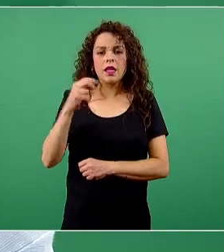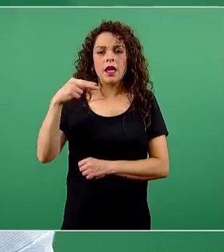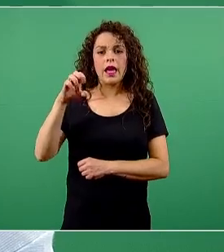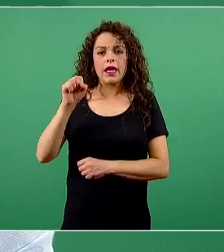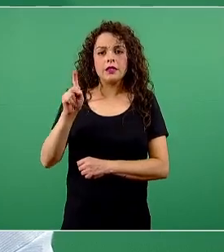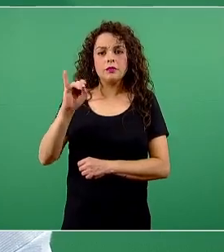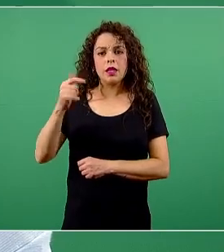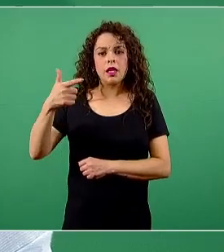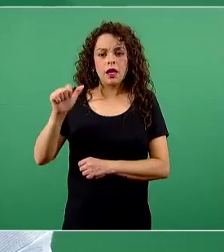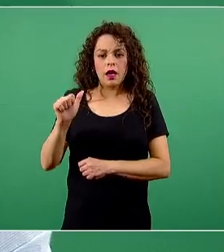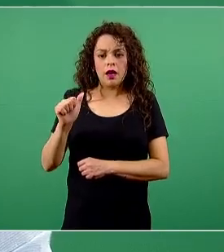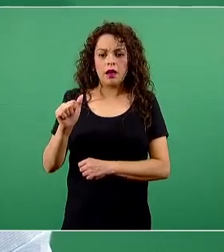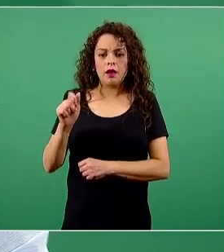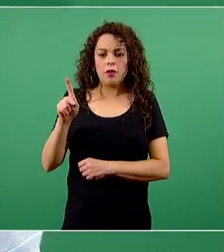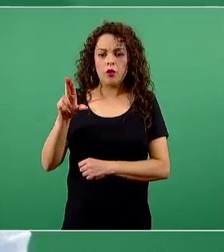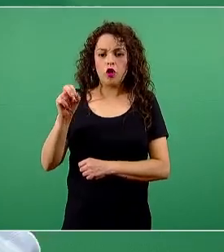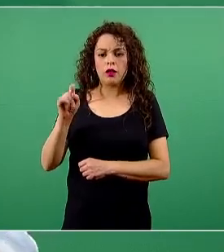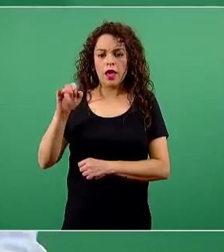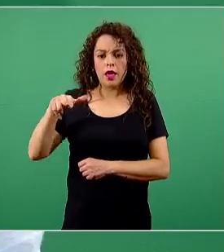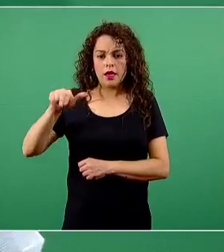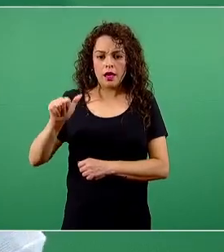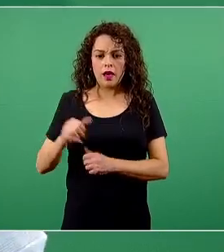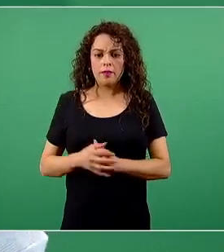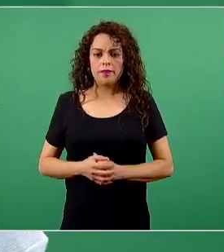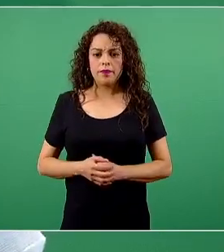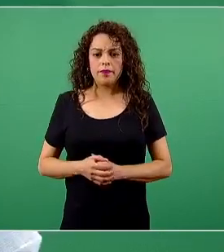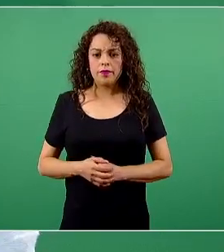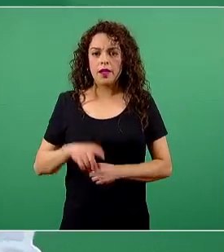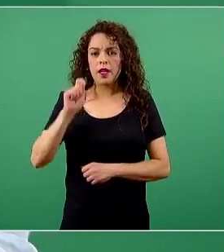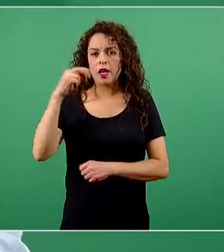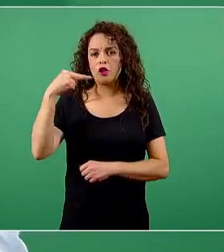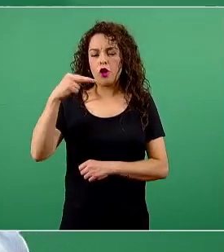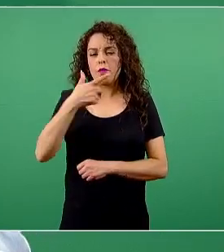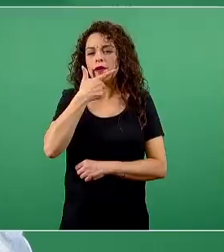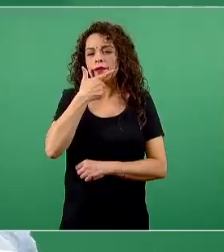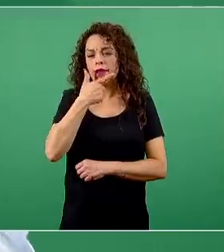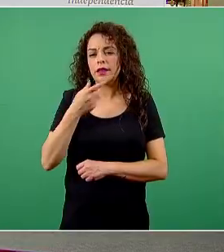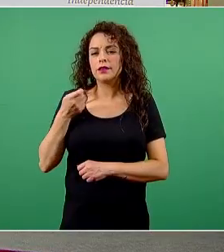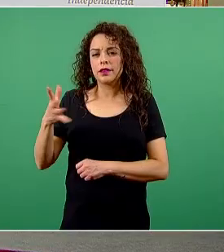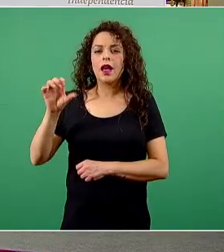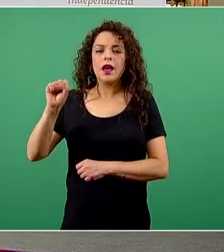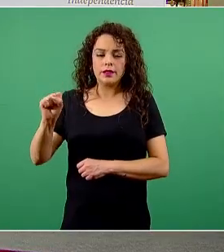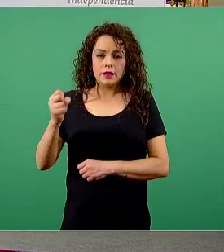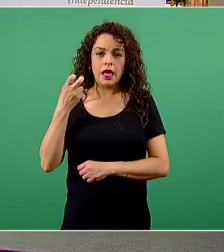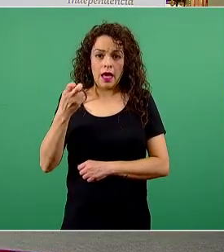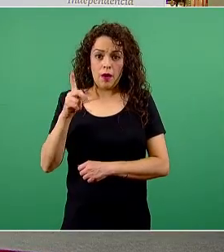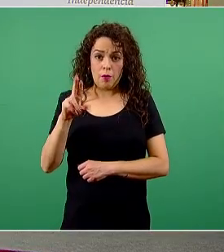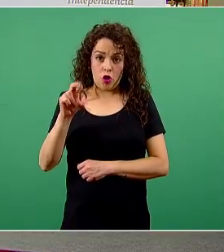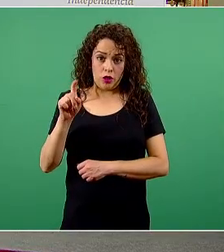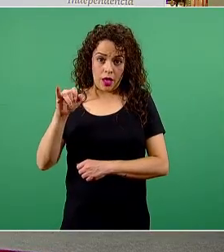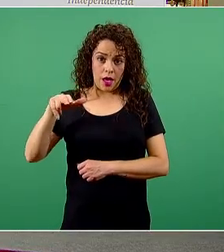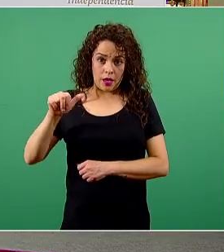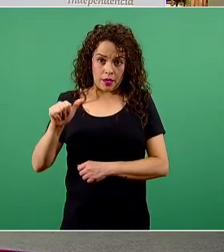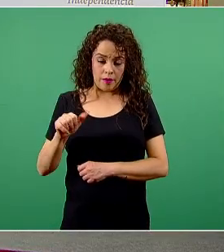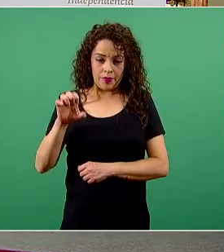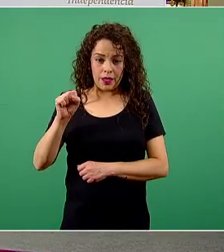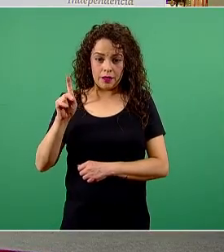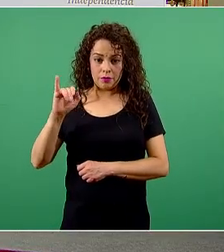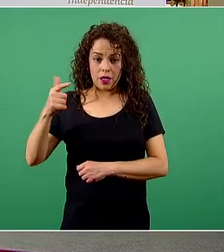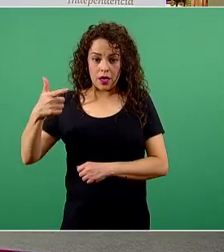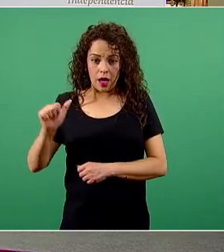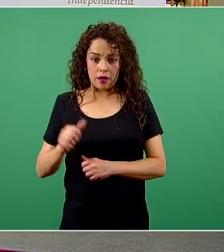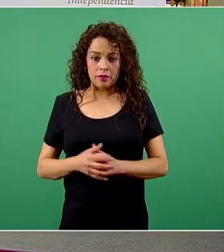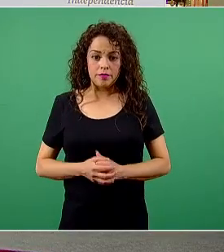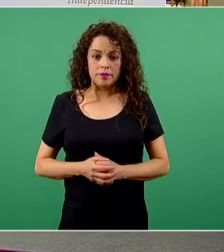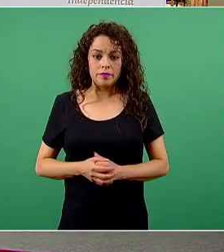la proteína S por su nombre en inglés, y esa proteína de espiga es la